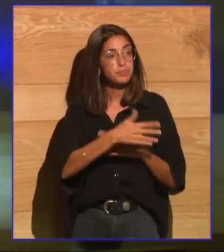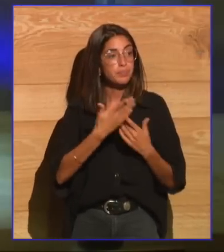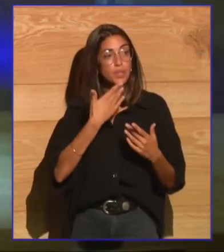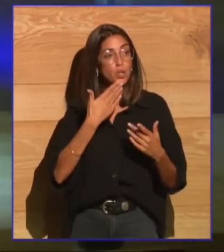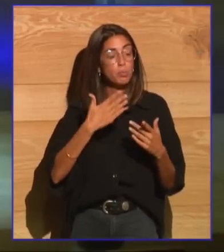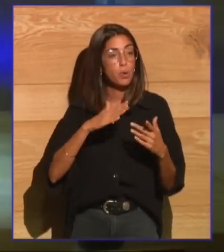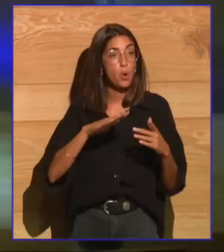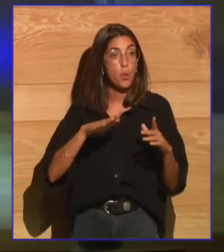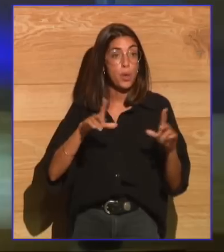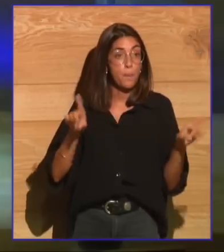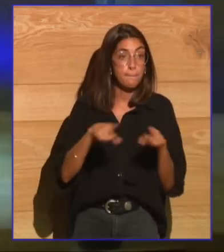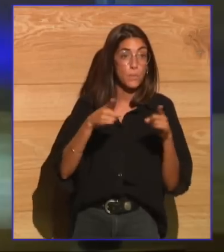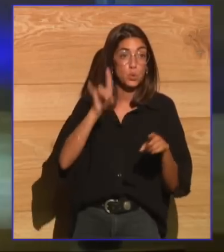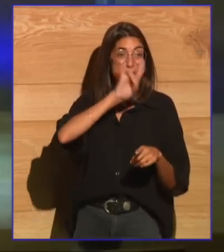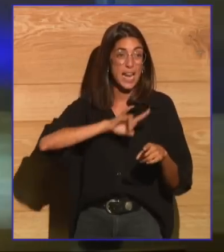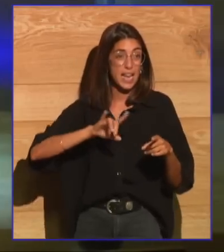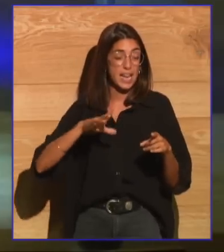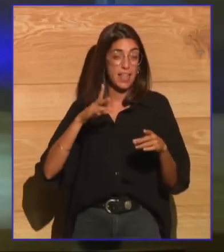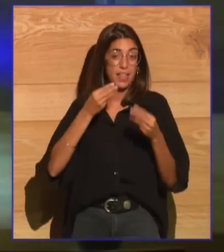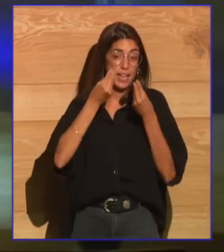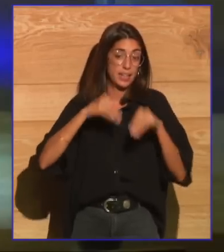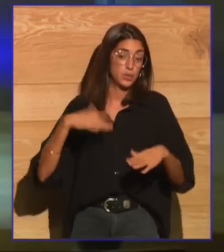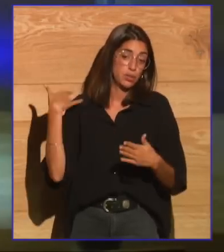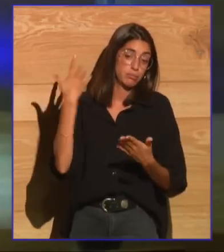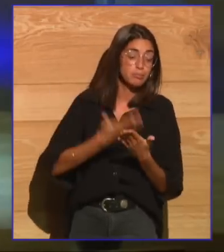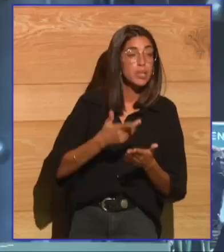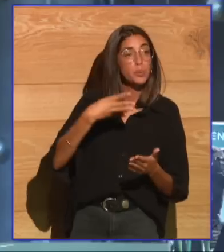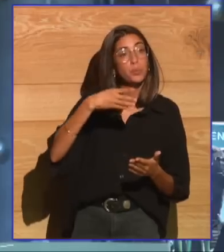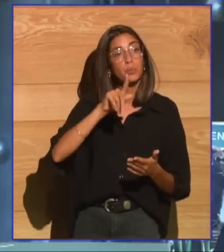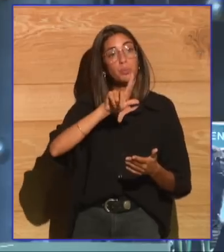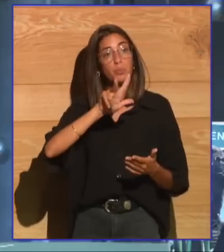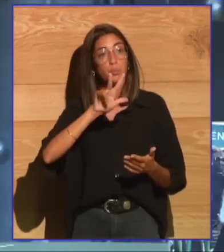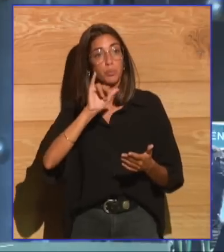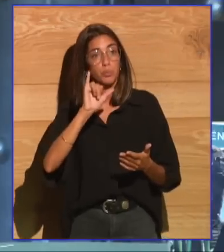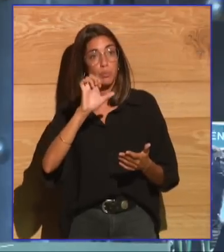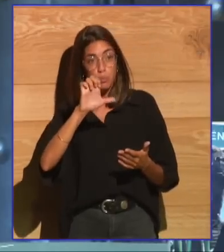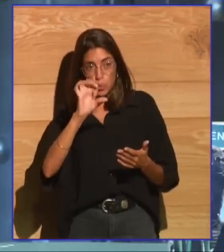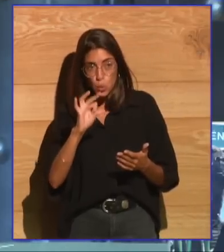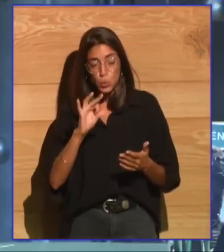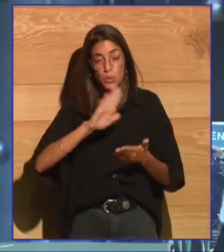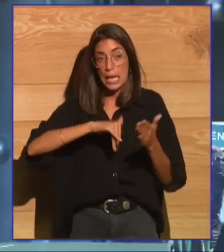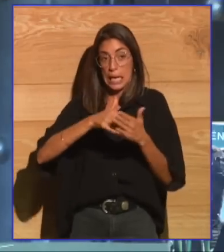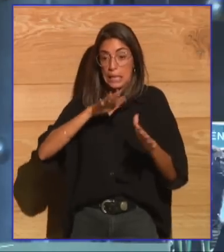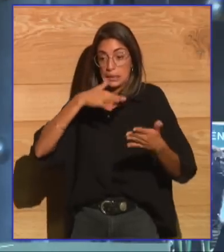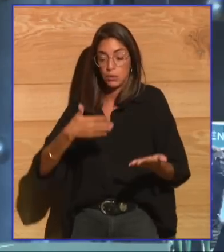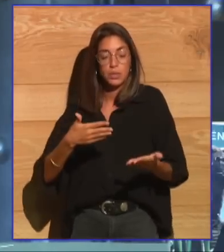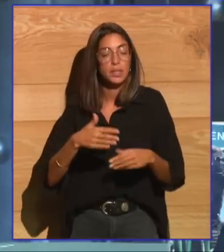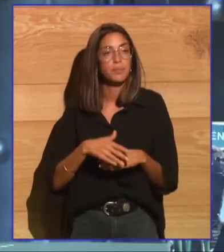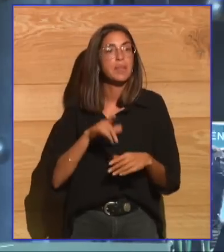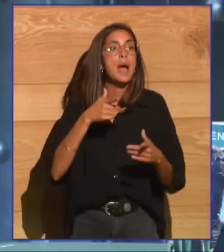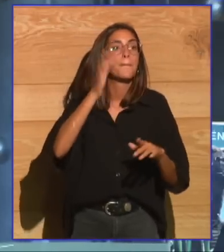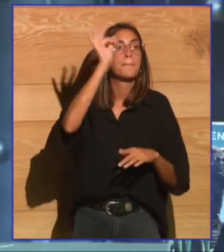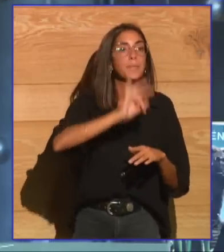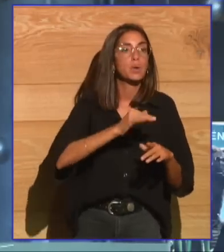toda la música negra de casi de de la historia desde el blues de esta y luego la upl y le pasa lo primero no le pasa nada a mí igual es estupenda